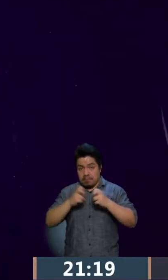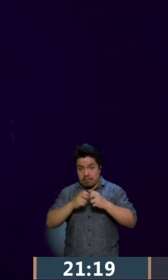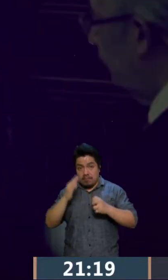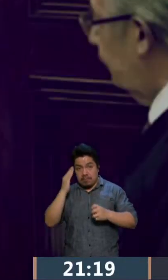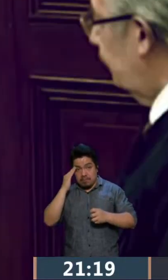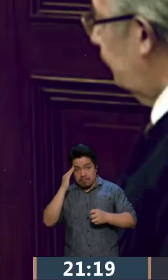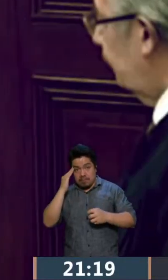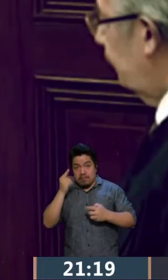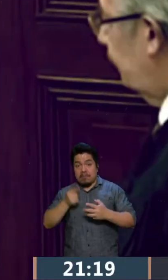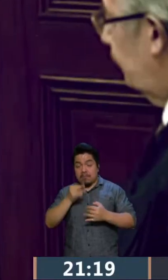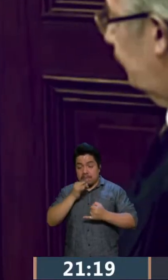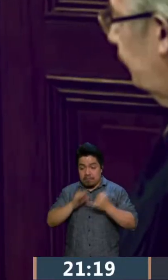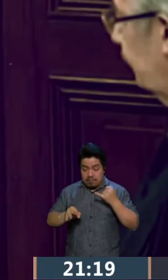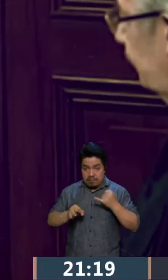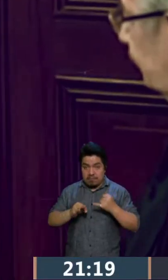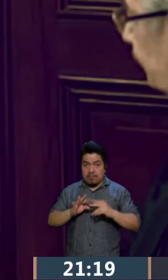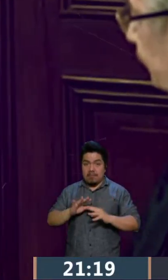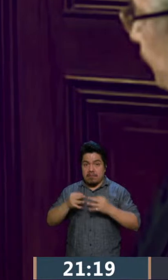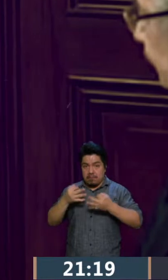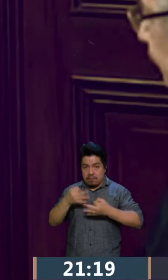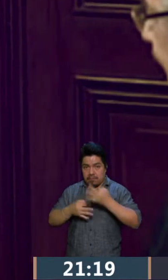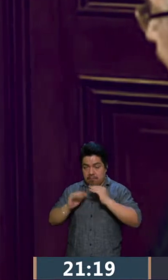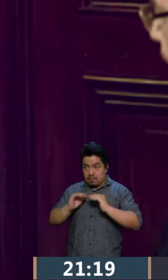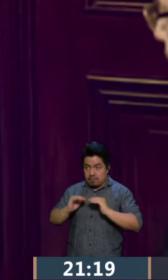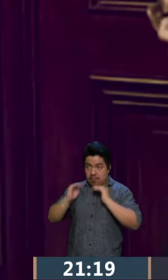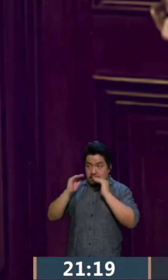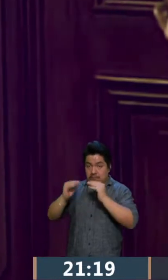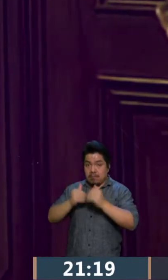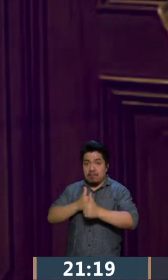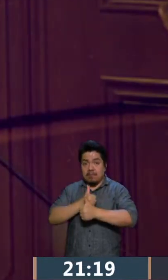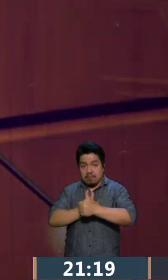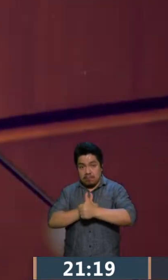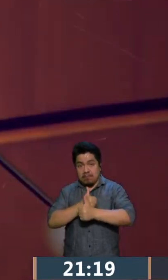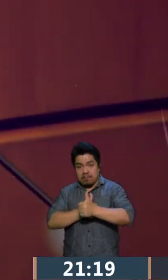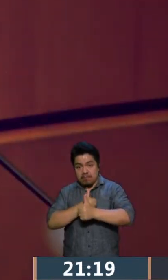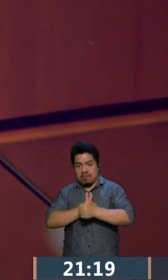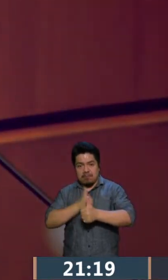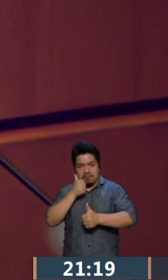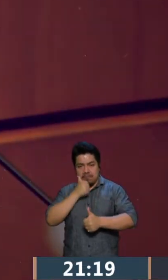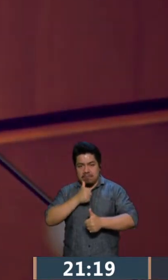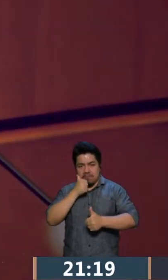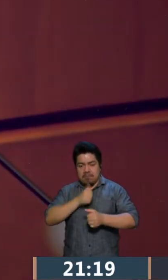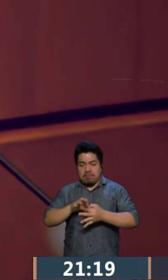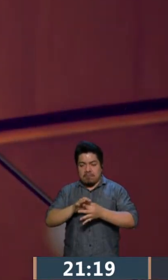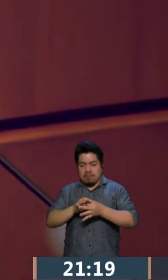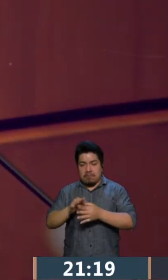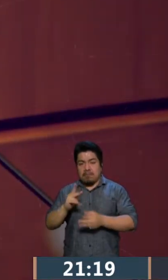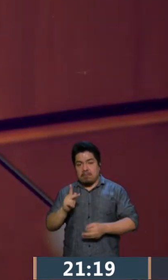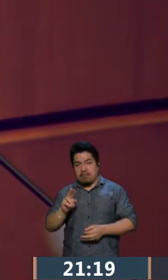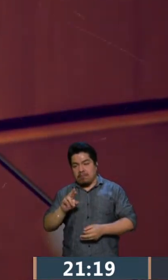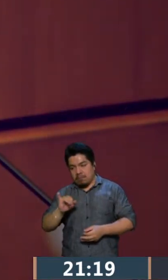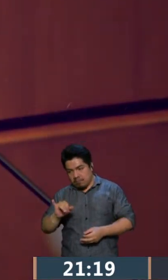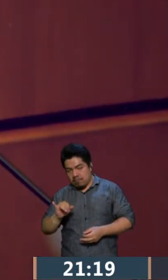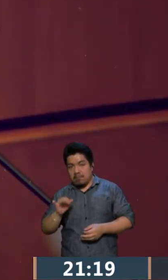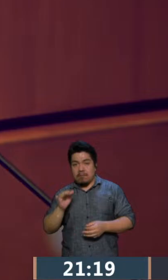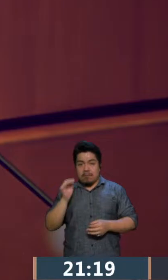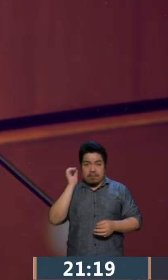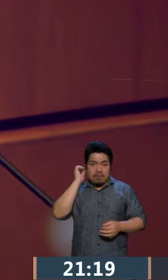circuito y finalmente ministra de la Suprema Corte. Su carrera ha estado estrechamente vinculada al priismo.